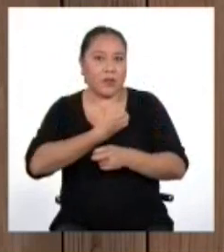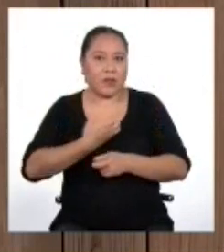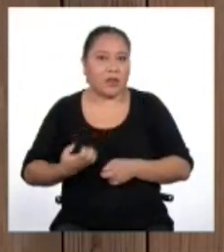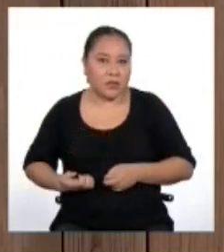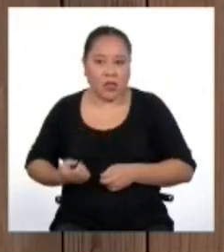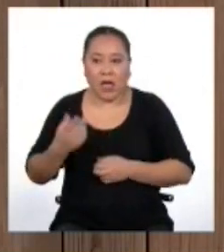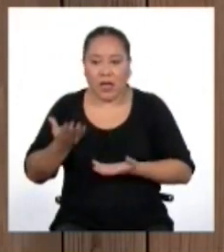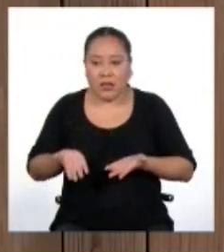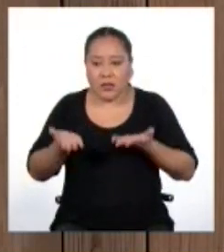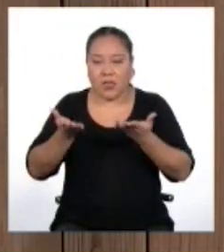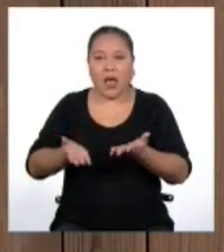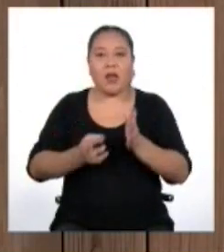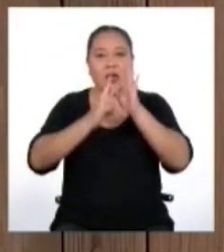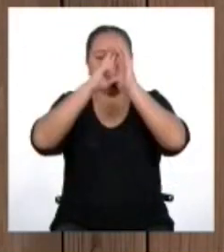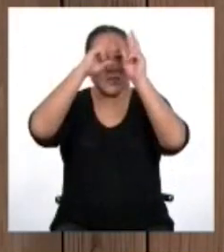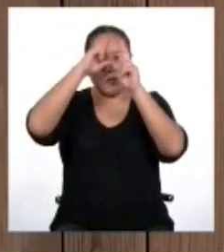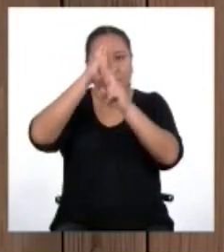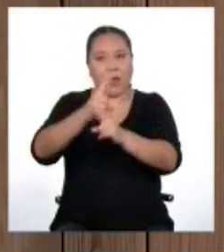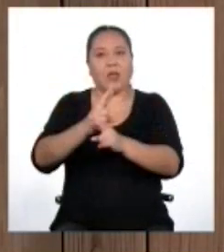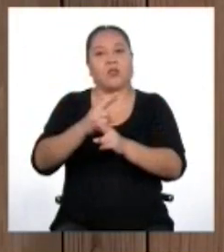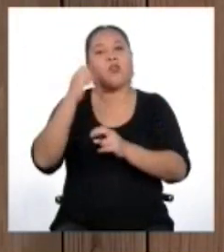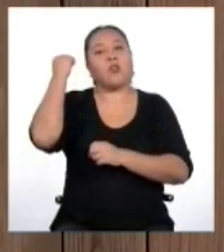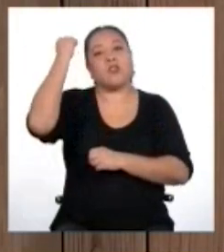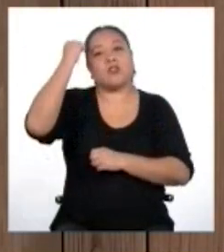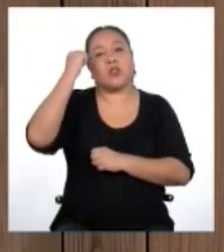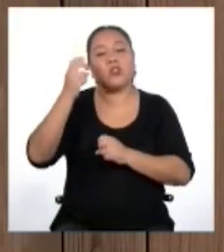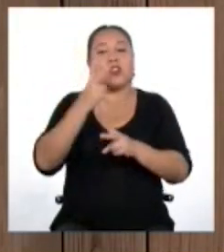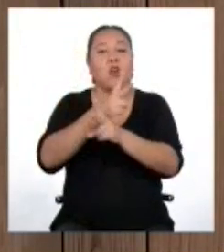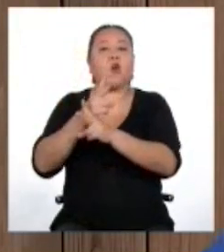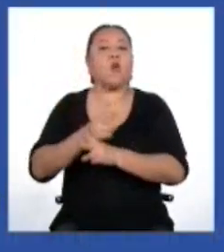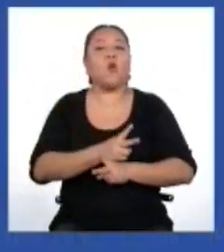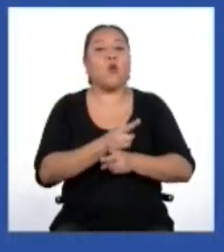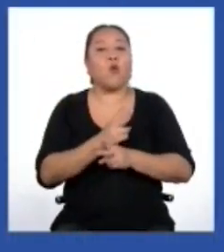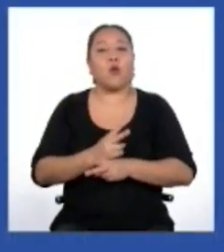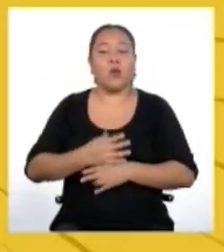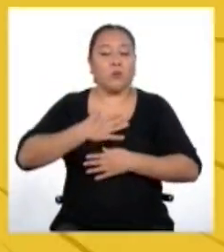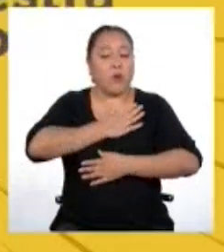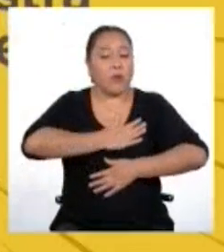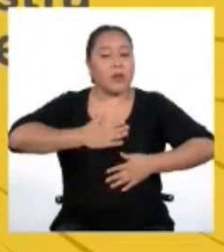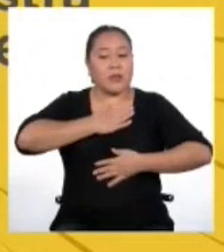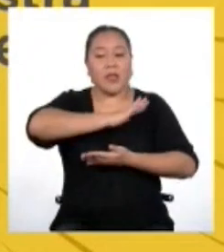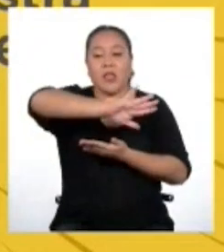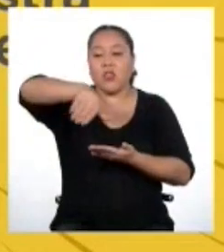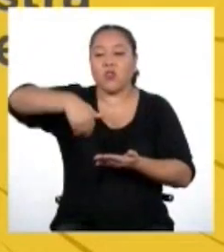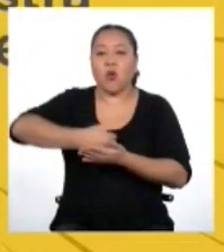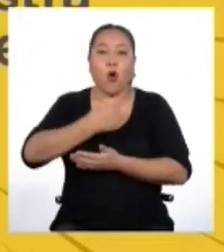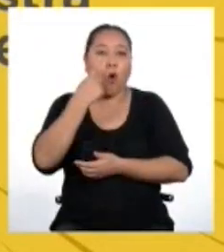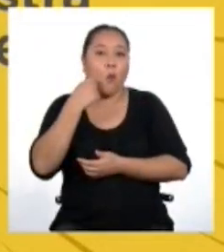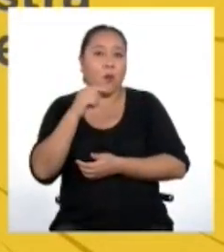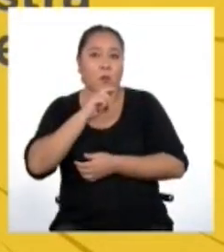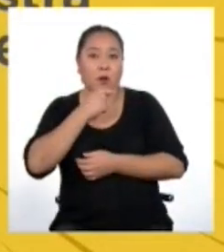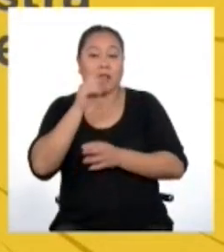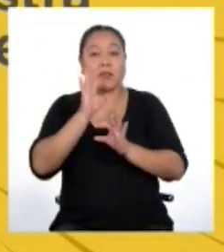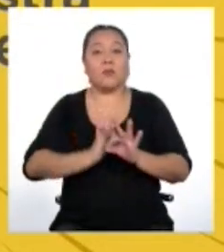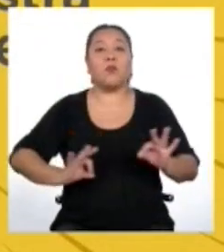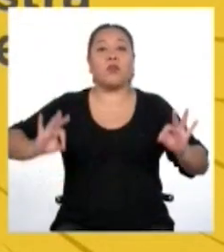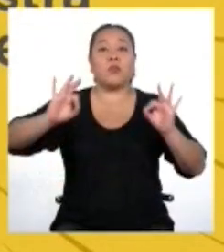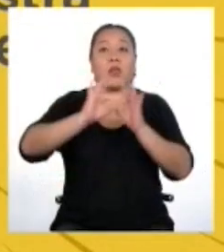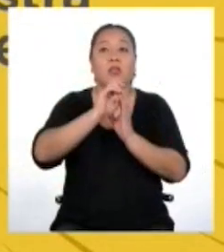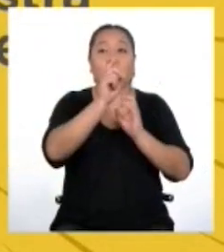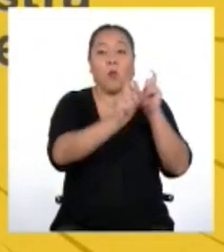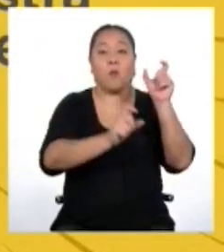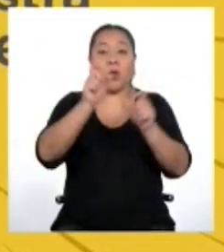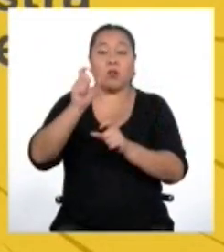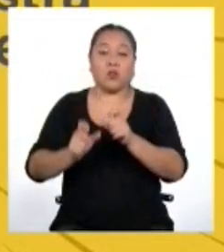propicie el respeto de los derechos y se vele por el bienestar de todas y todos. Es importante que como ciudadanos